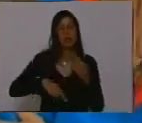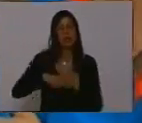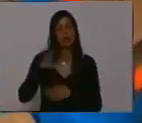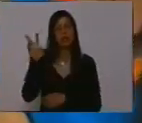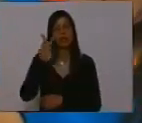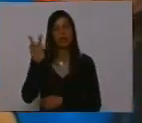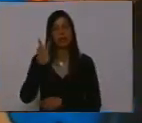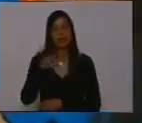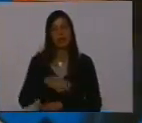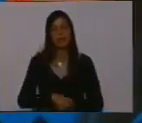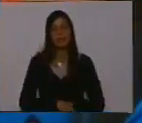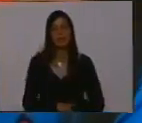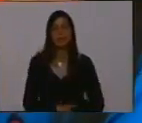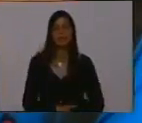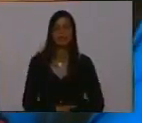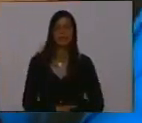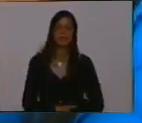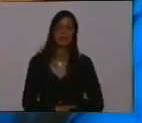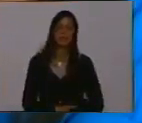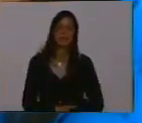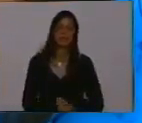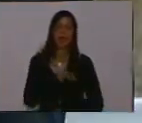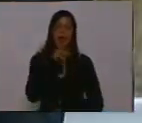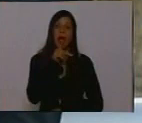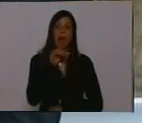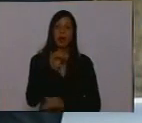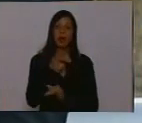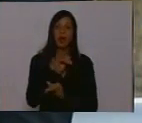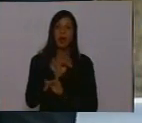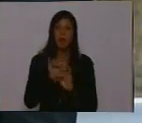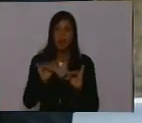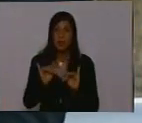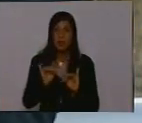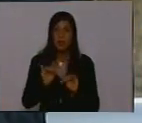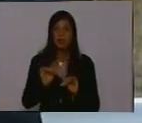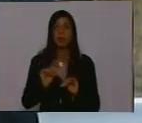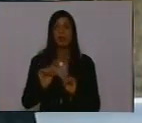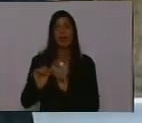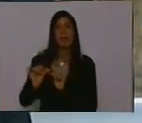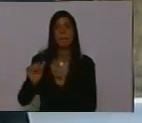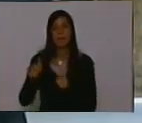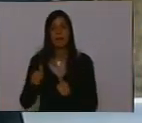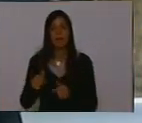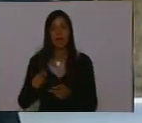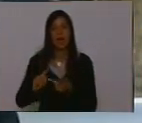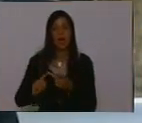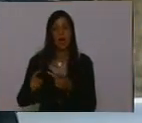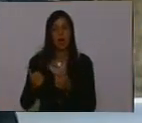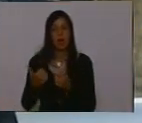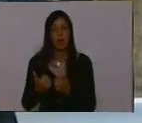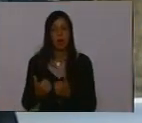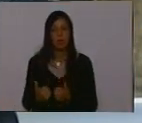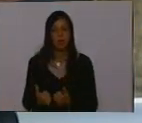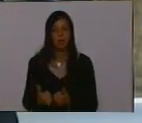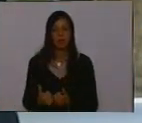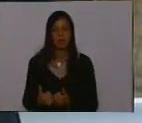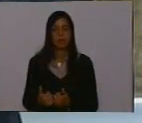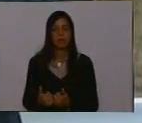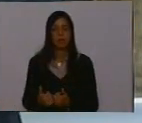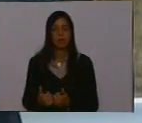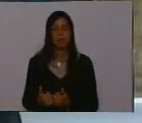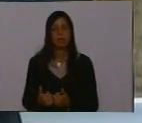bolivariana. Dicho esto, habría que rescatar